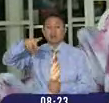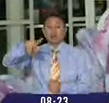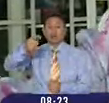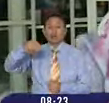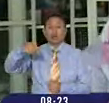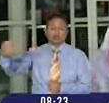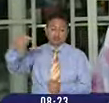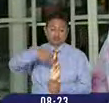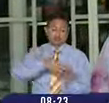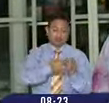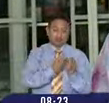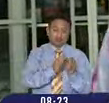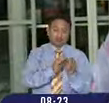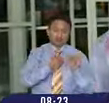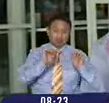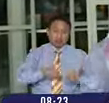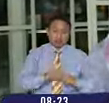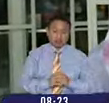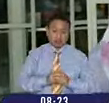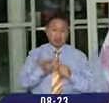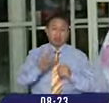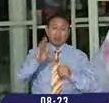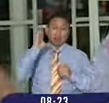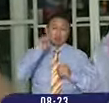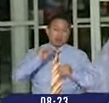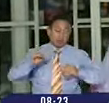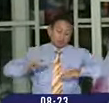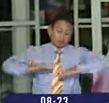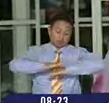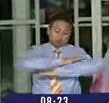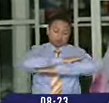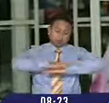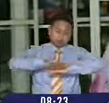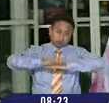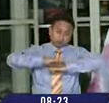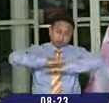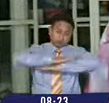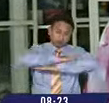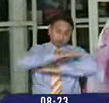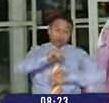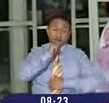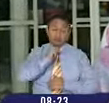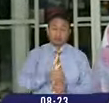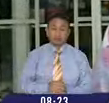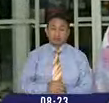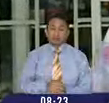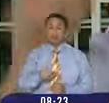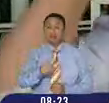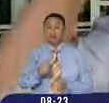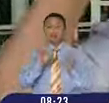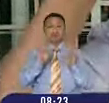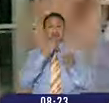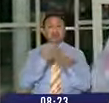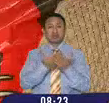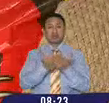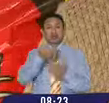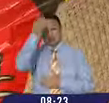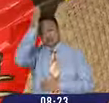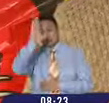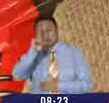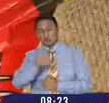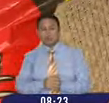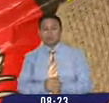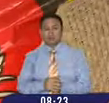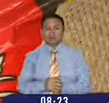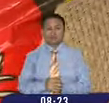públicas venga para que ponga una capa asfáltica que quedó ahí, que todavía falta, y por lo demás estamos muy agradecidos con Dios. El